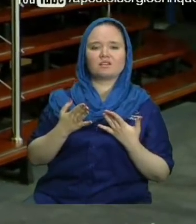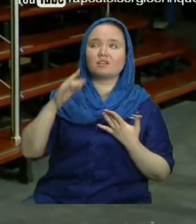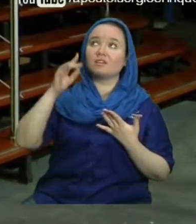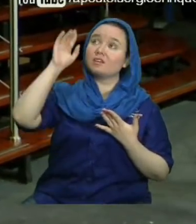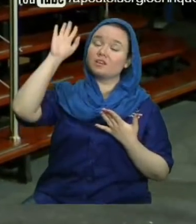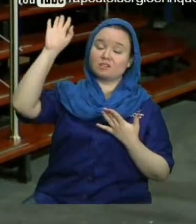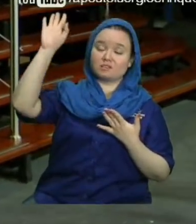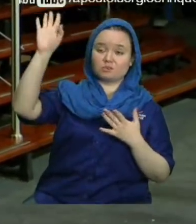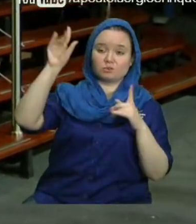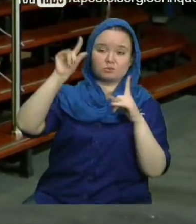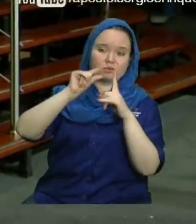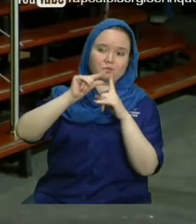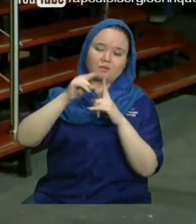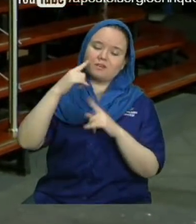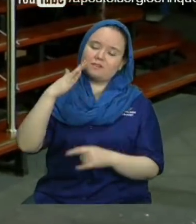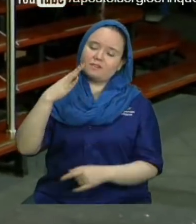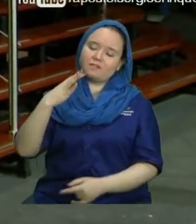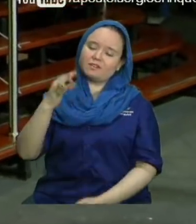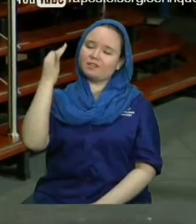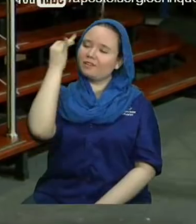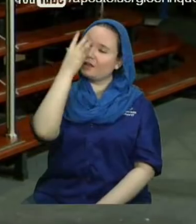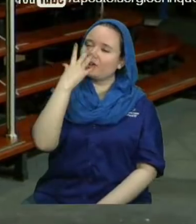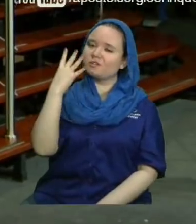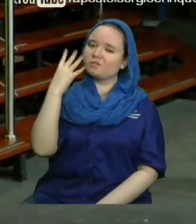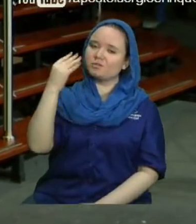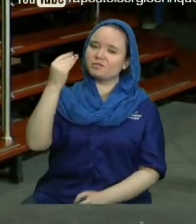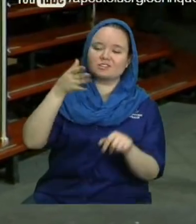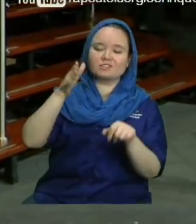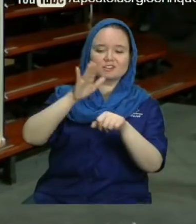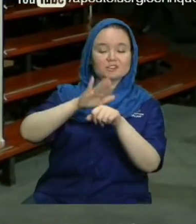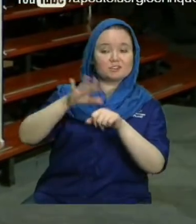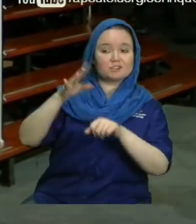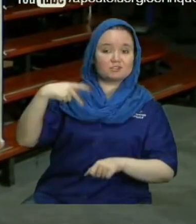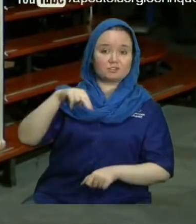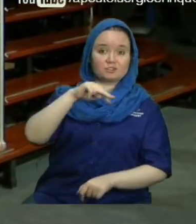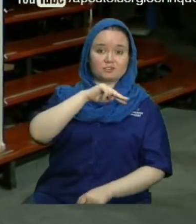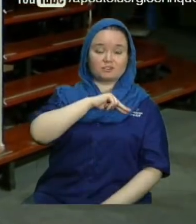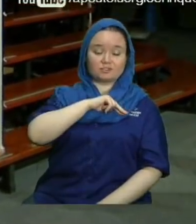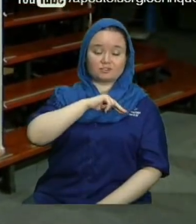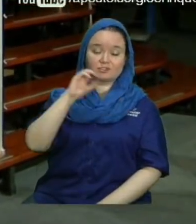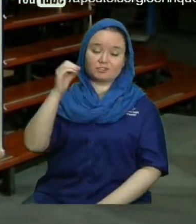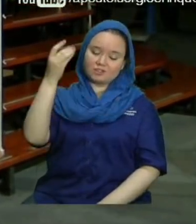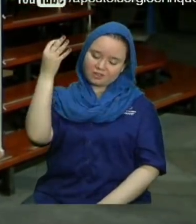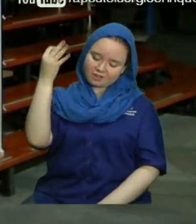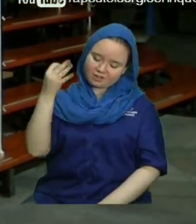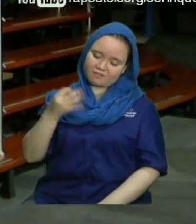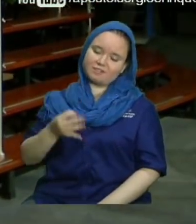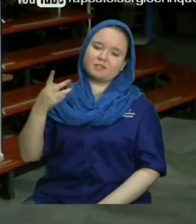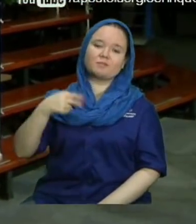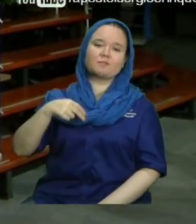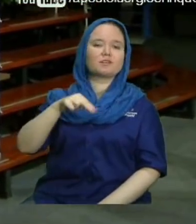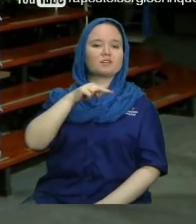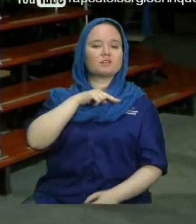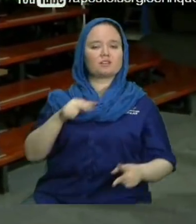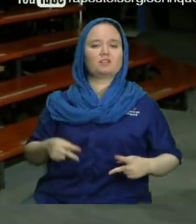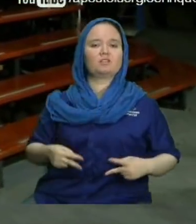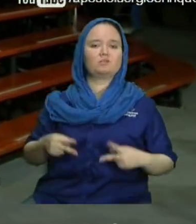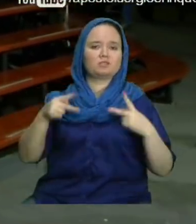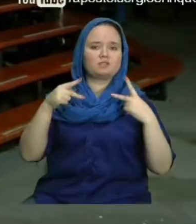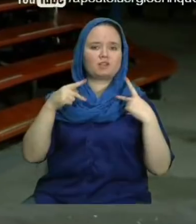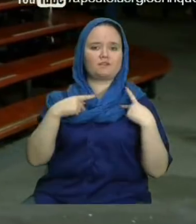verdad, esta belleza de tu palabra sobre nosotros, que afirme nuestros pasos para